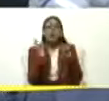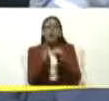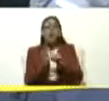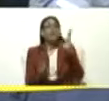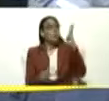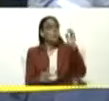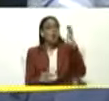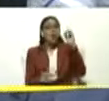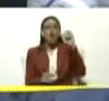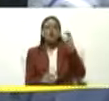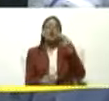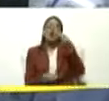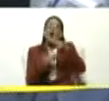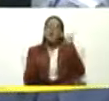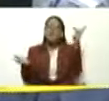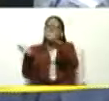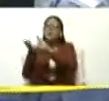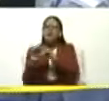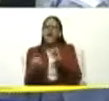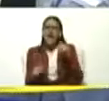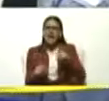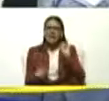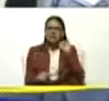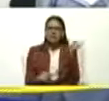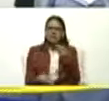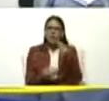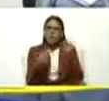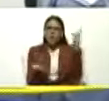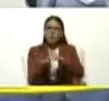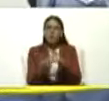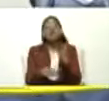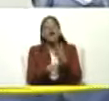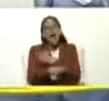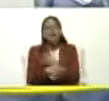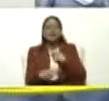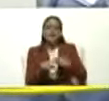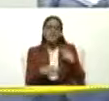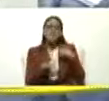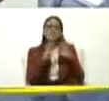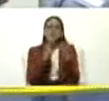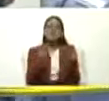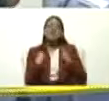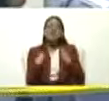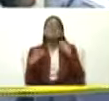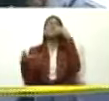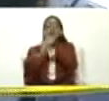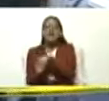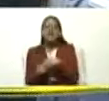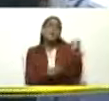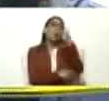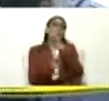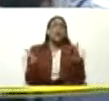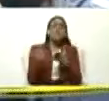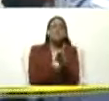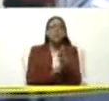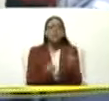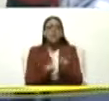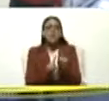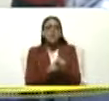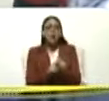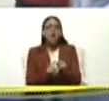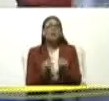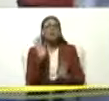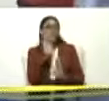a Los Teques? Bueno, mi familia vivía anteriormente acá y buscando otro tipo de mejoras y porque me